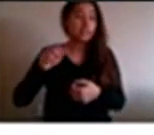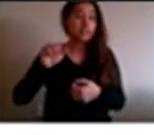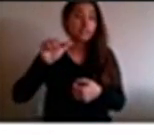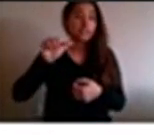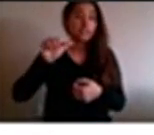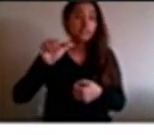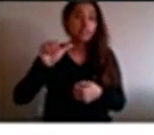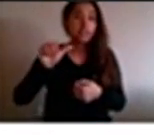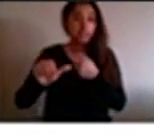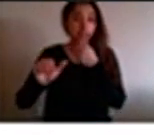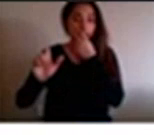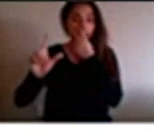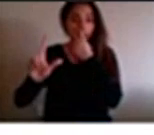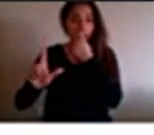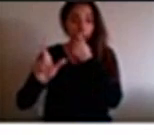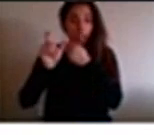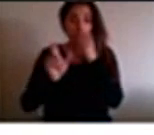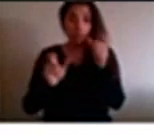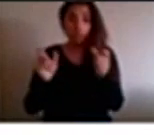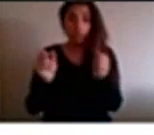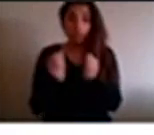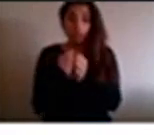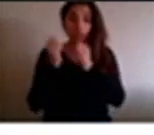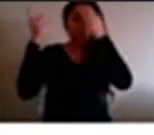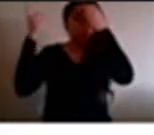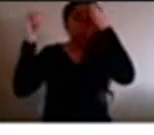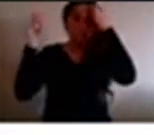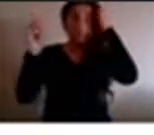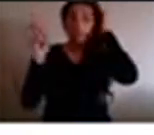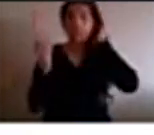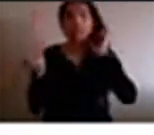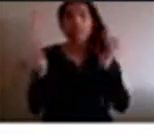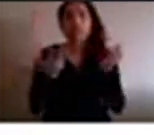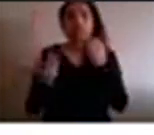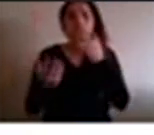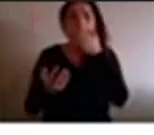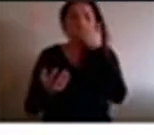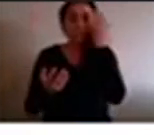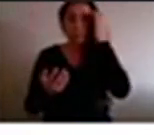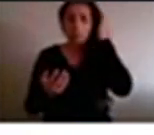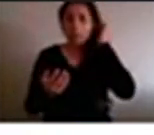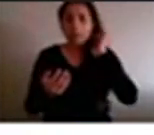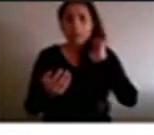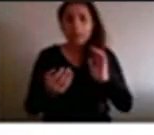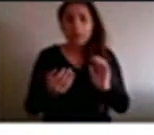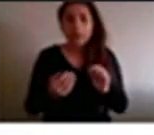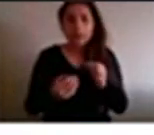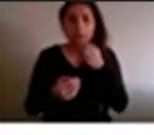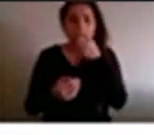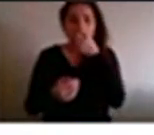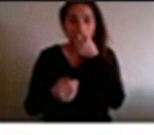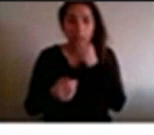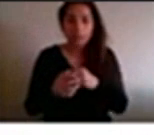4.367 personas con discapacidad. Siguiente, por favor. De